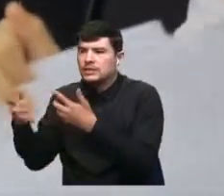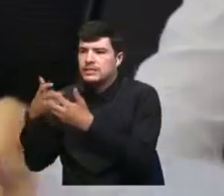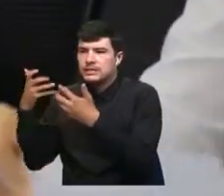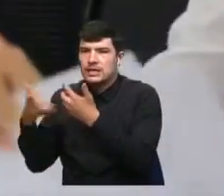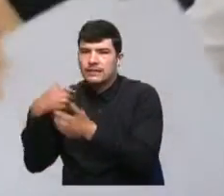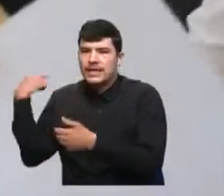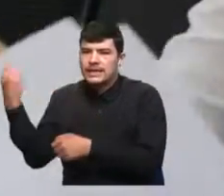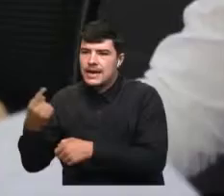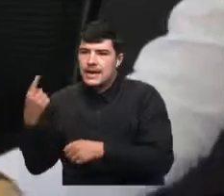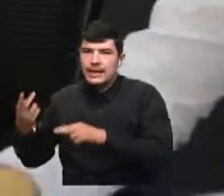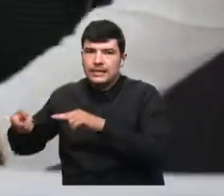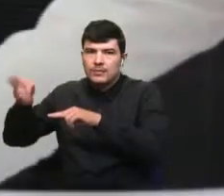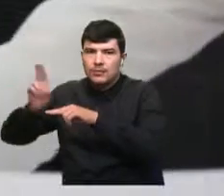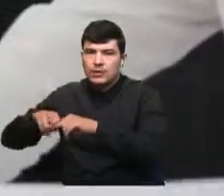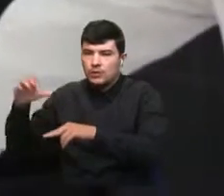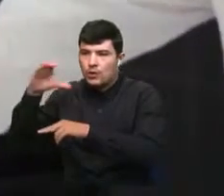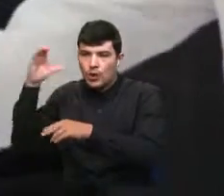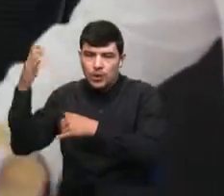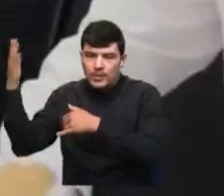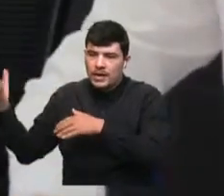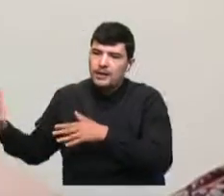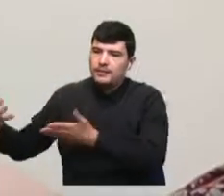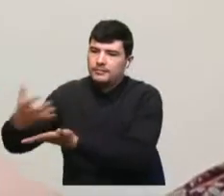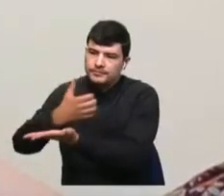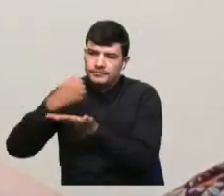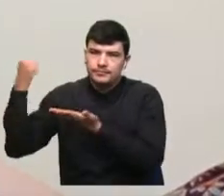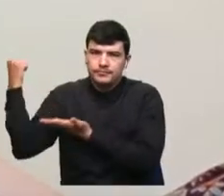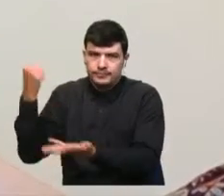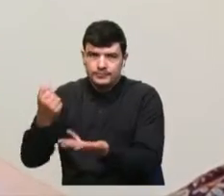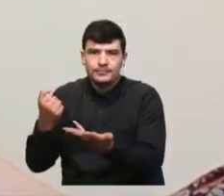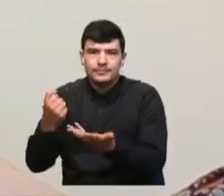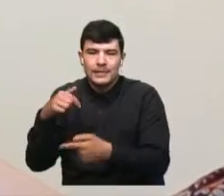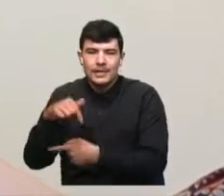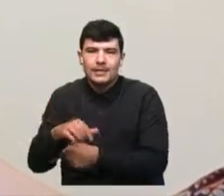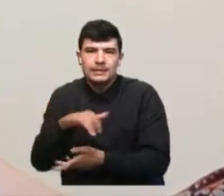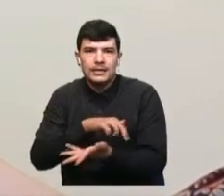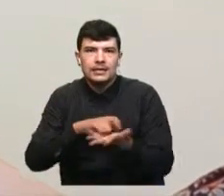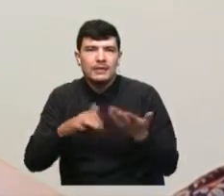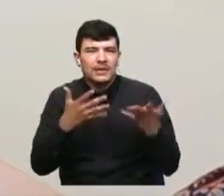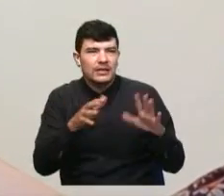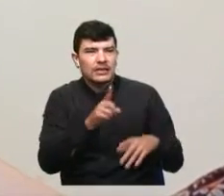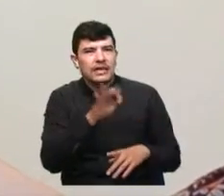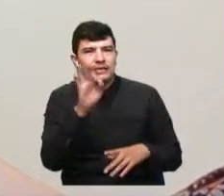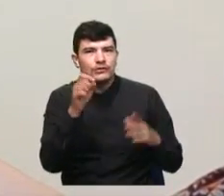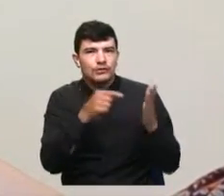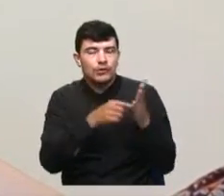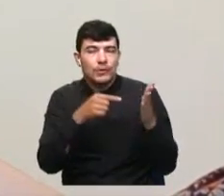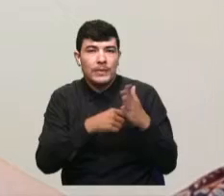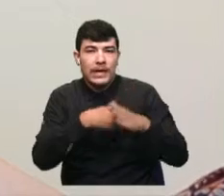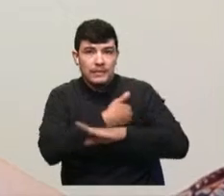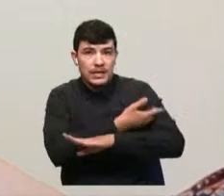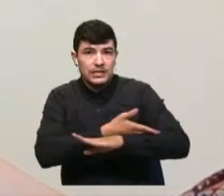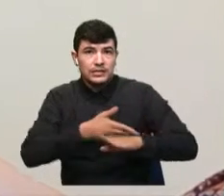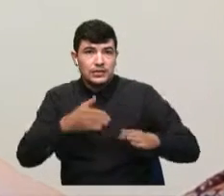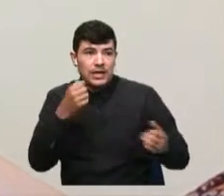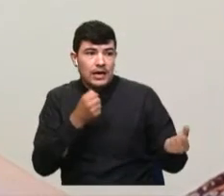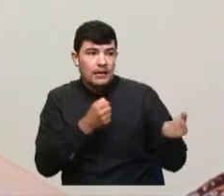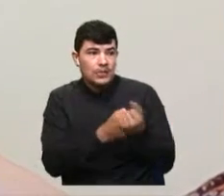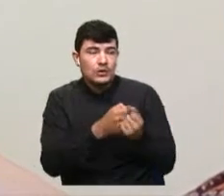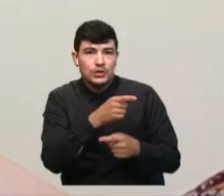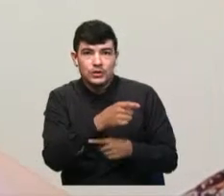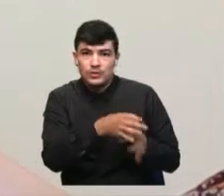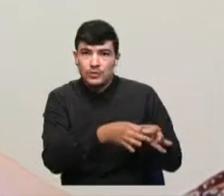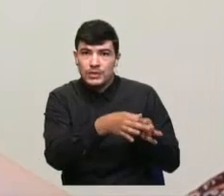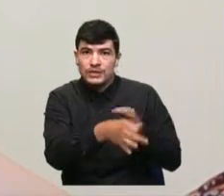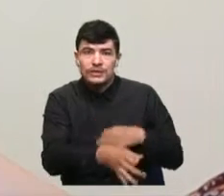de Regalías. Y resaltamos una aprobación muy importante, cercana a los 18 mil millones de pesos para el municipio de Barranca